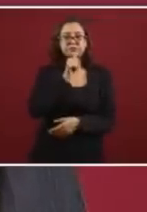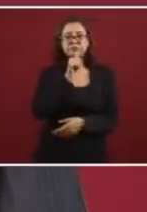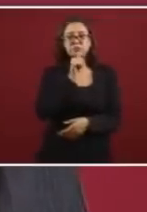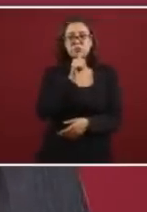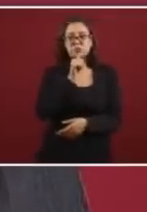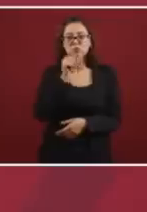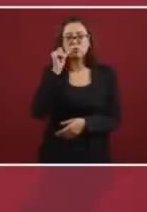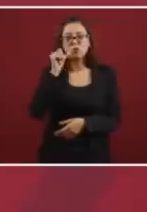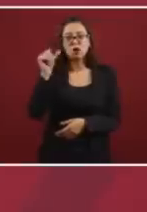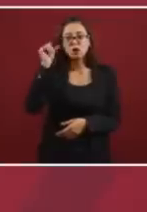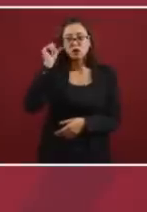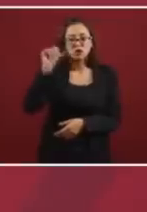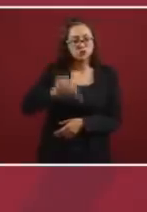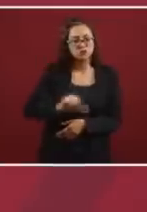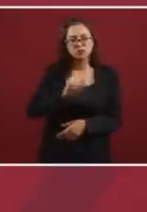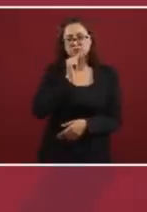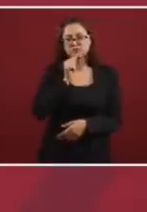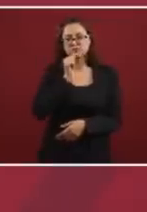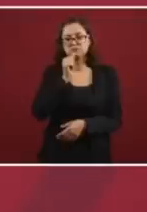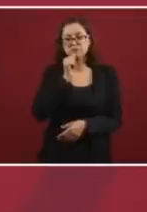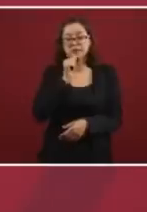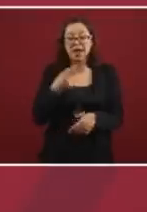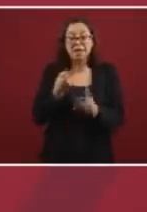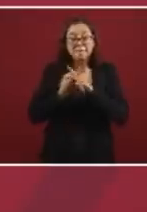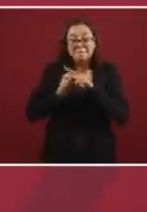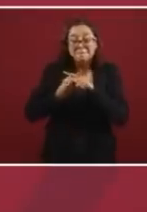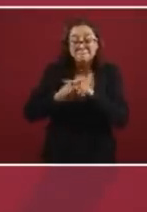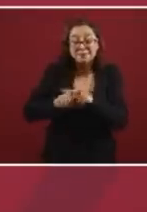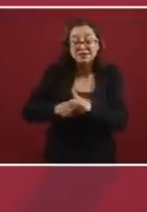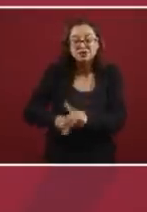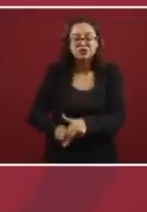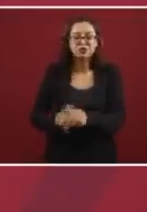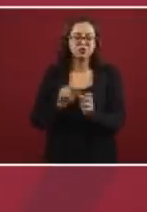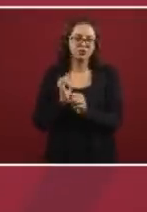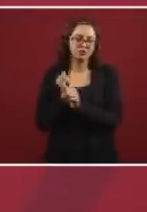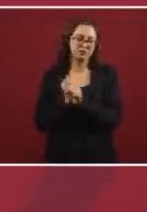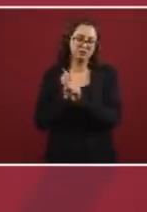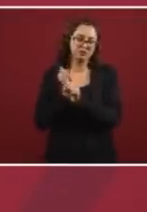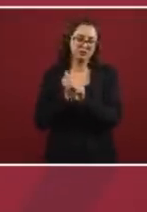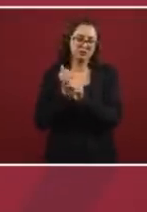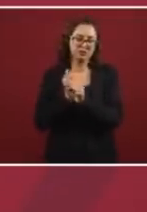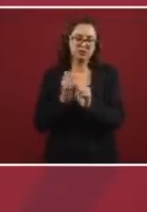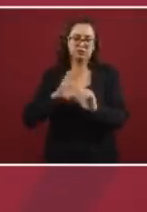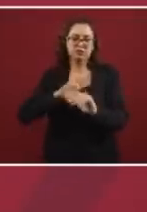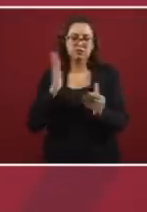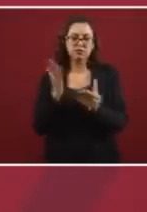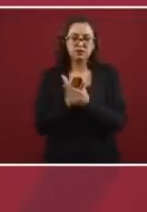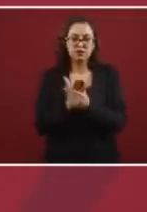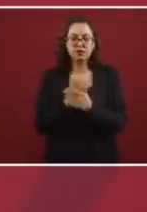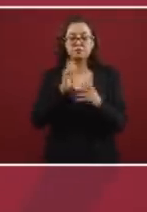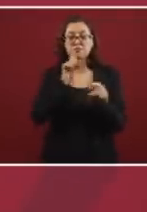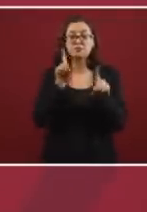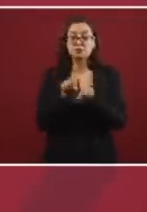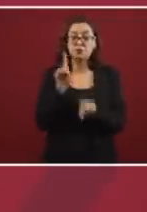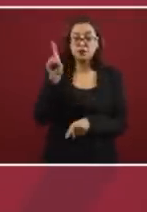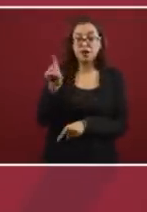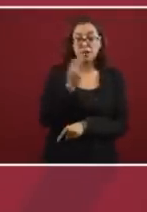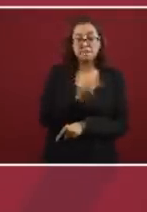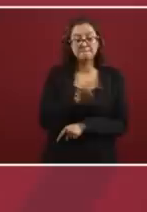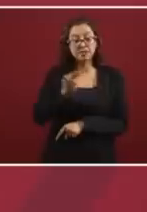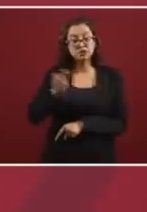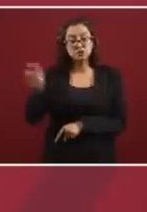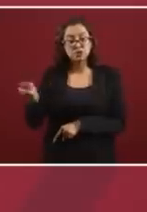ni ayer ni hoy porque se están haciendo las carpetas de investigación incluso en el caso de michoacán